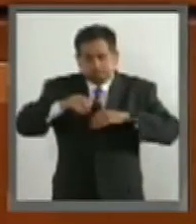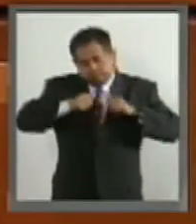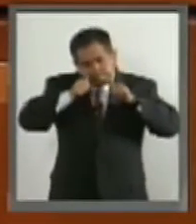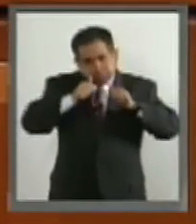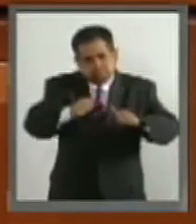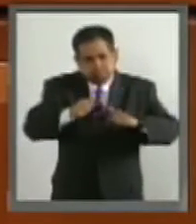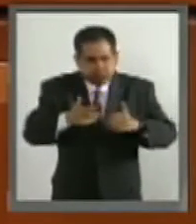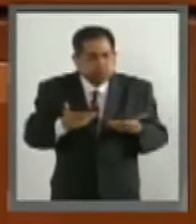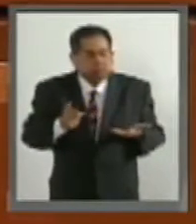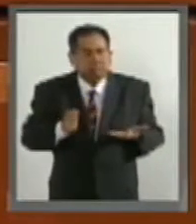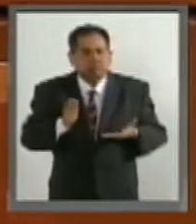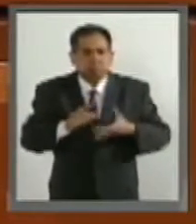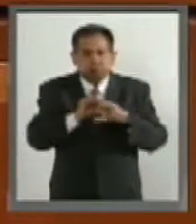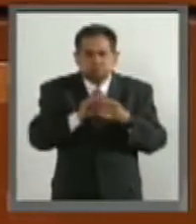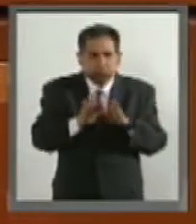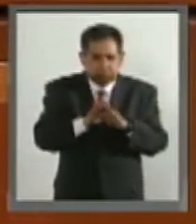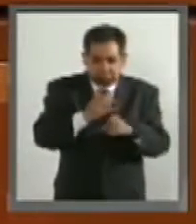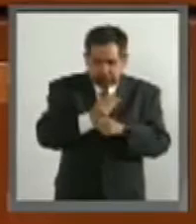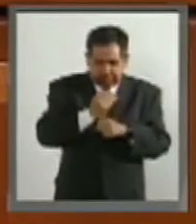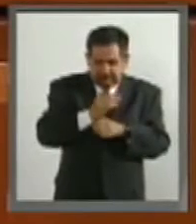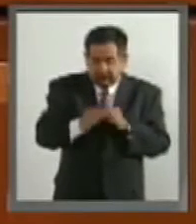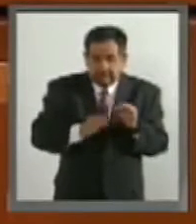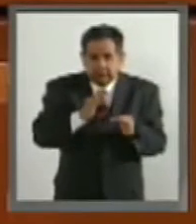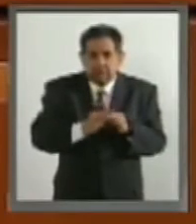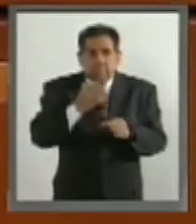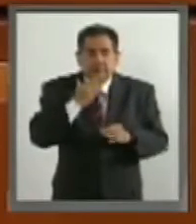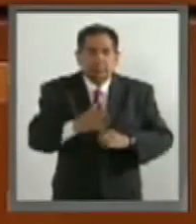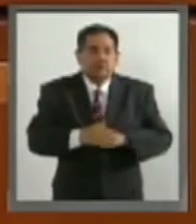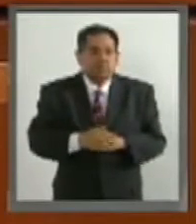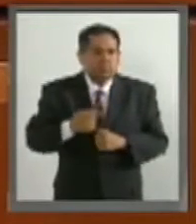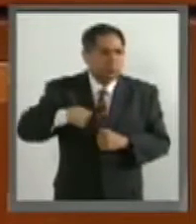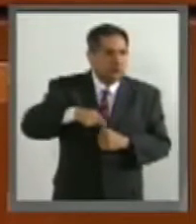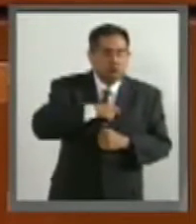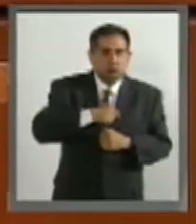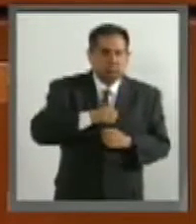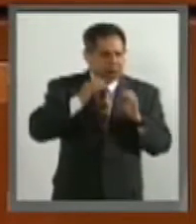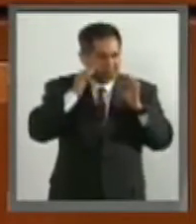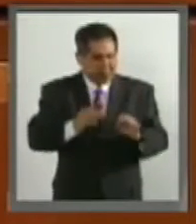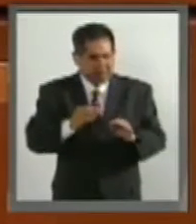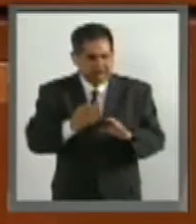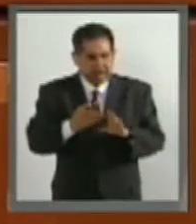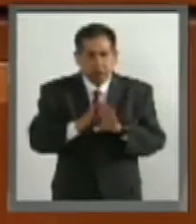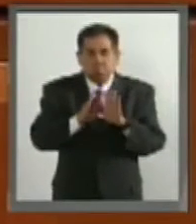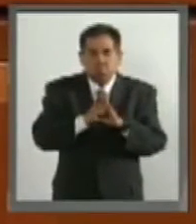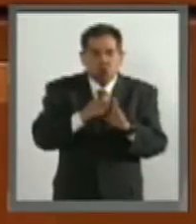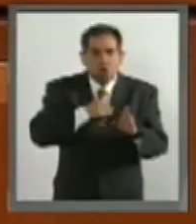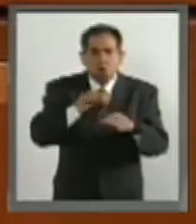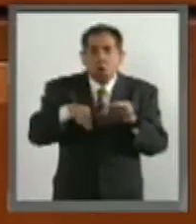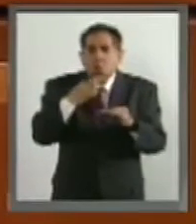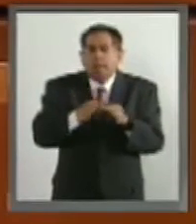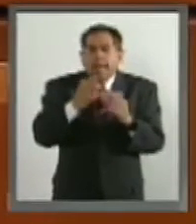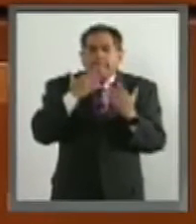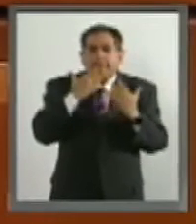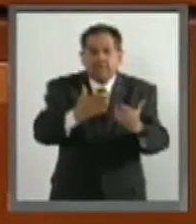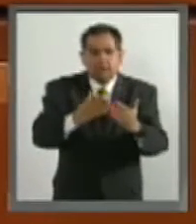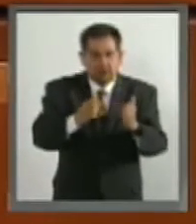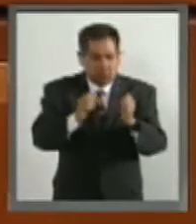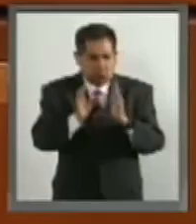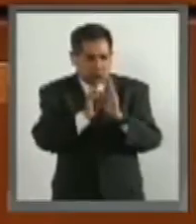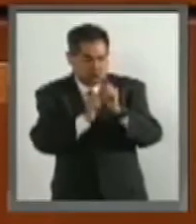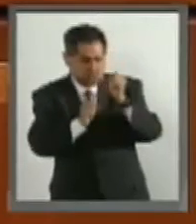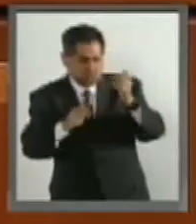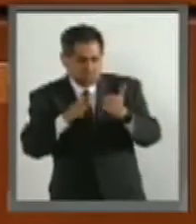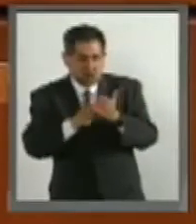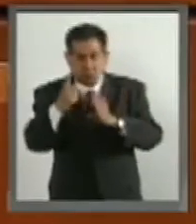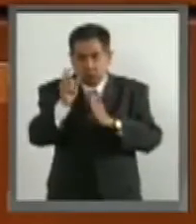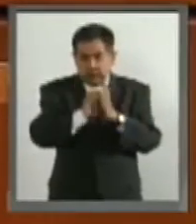estas reformas en tiempo y forma, y lo estamos haciendo justo antes de que se cumpla el tiempo constitucional de un